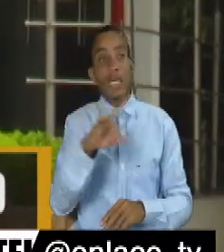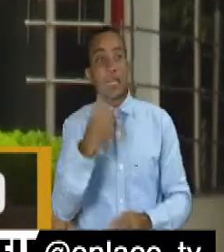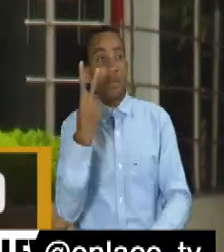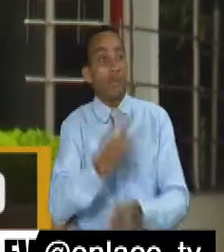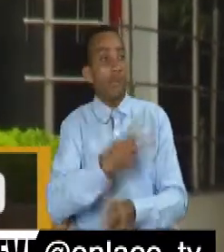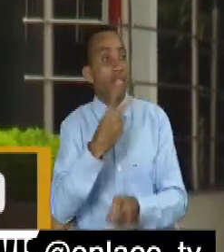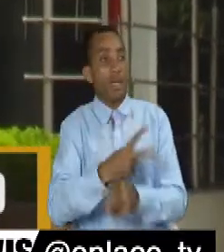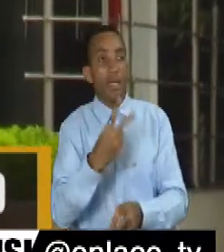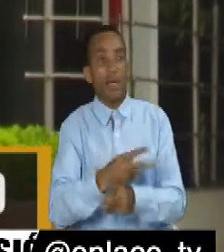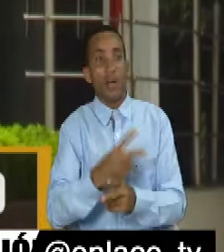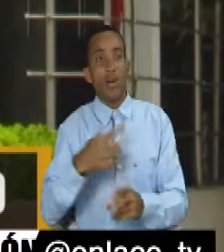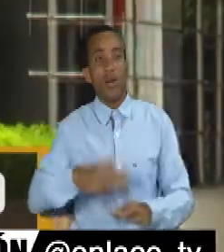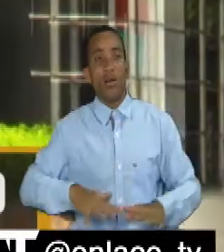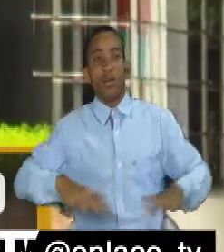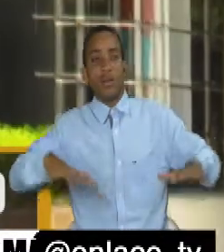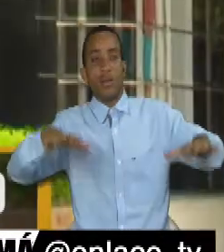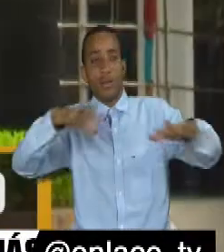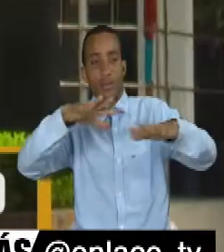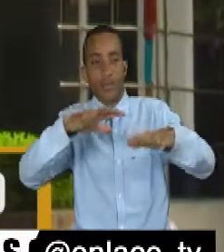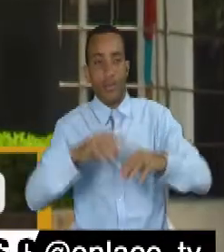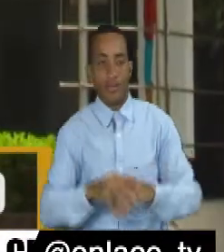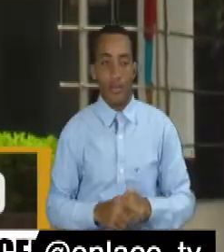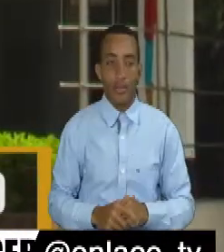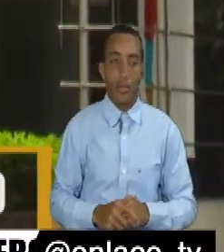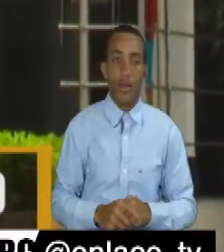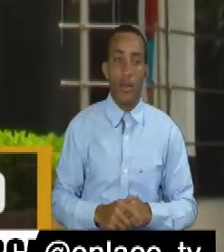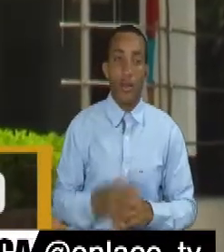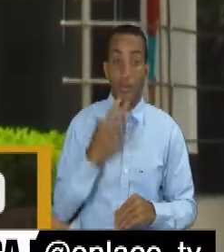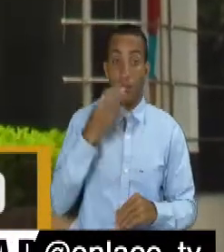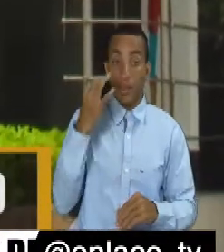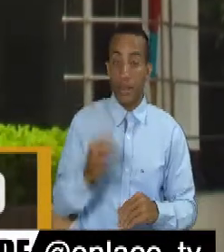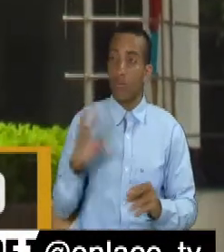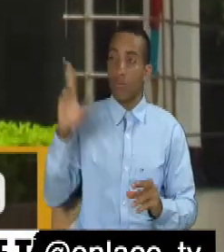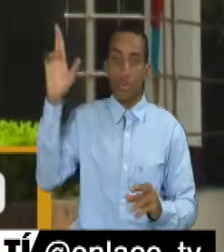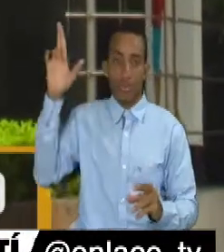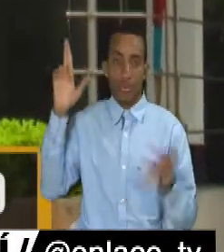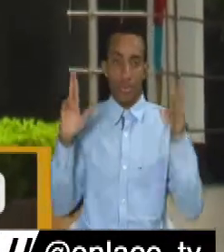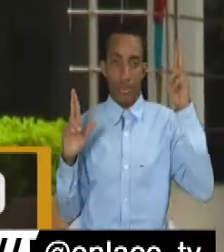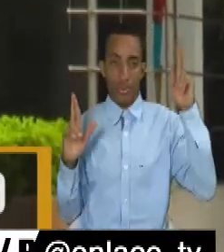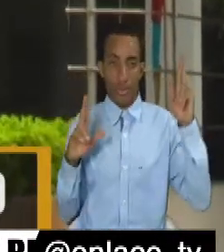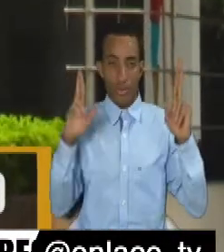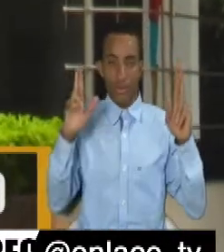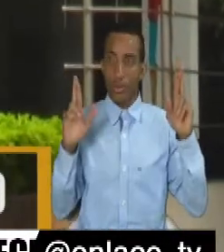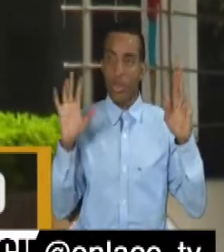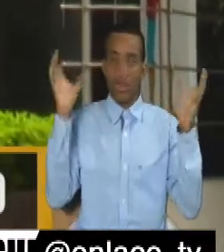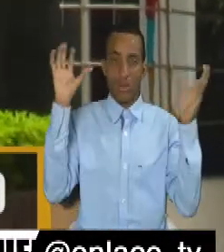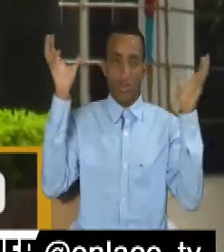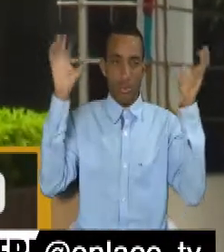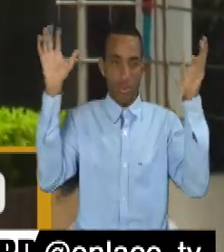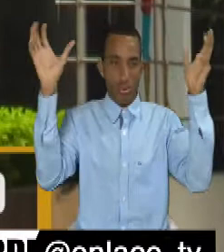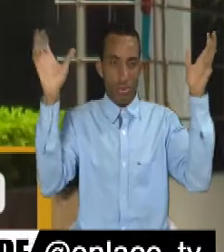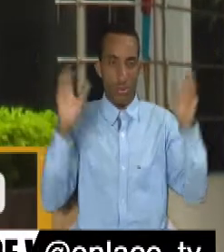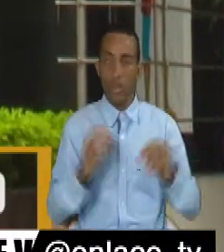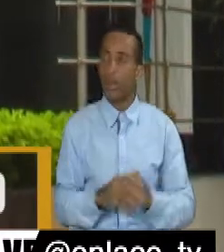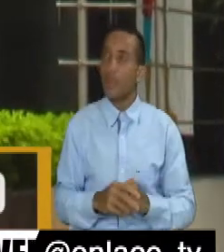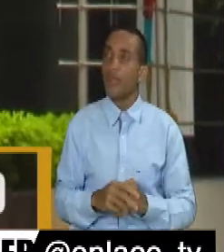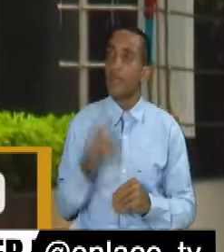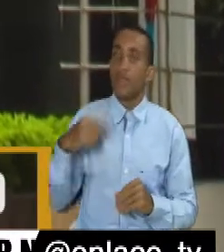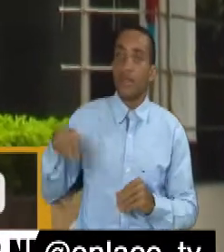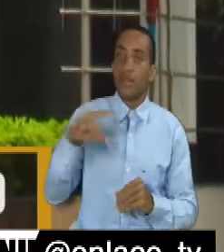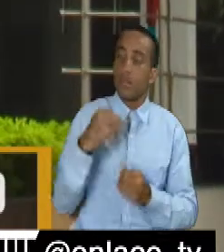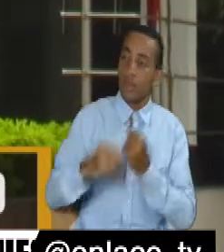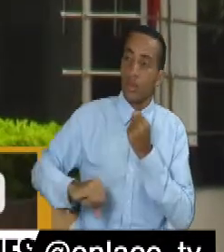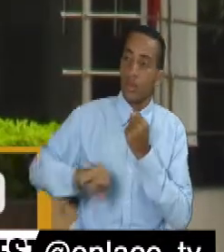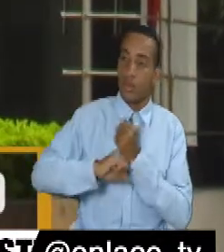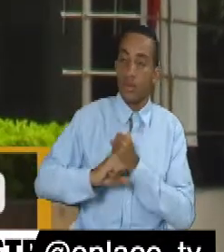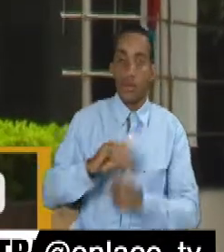presentando en nuestro sector. Bueno, la verdad, las alarmas, hablamos con los grandes entes, nos colaboraron por medio de la